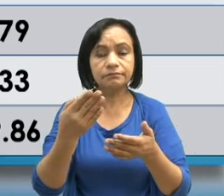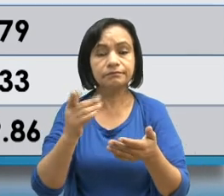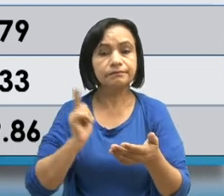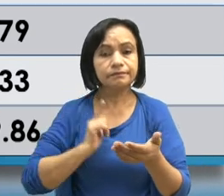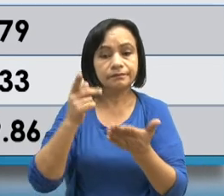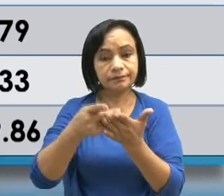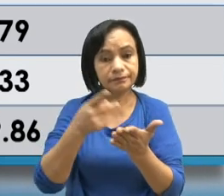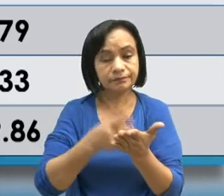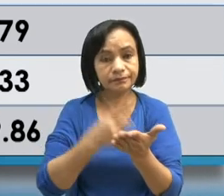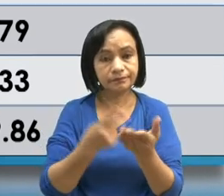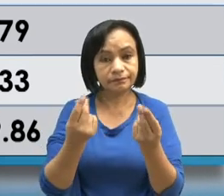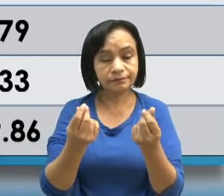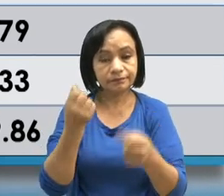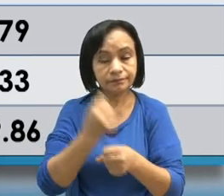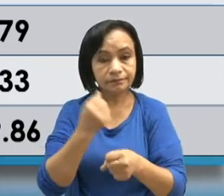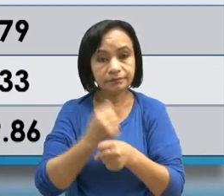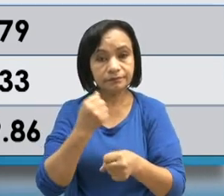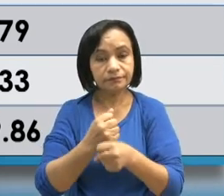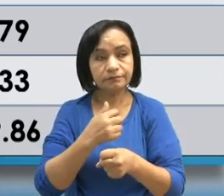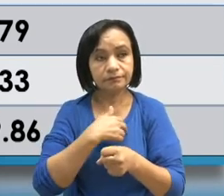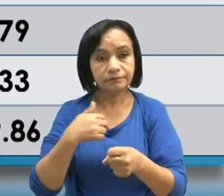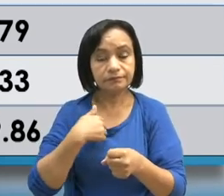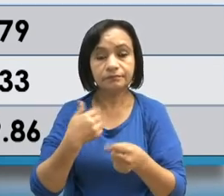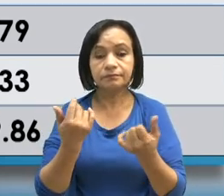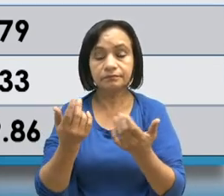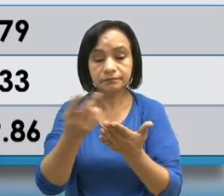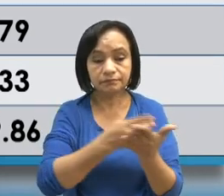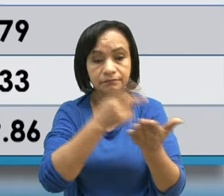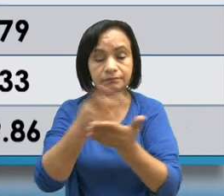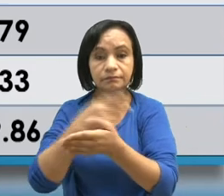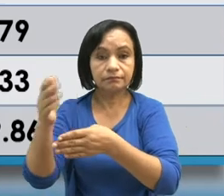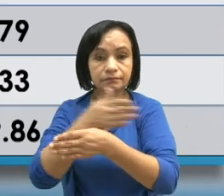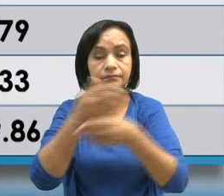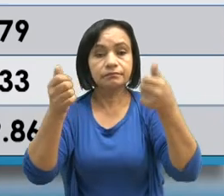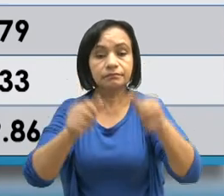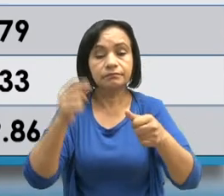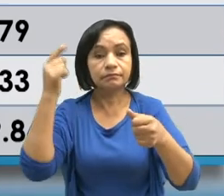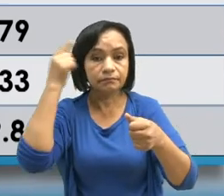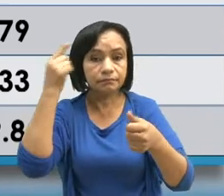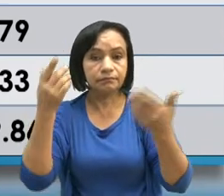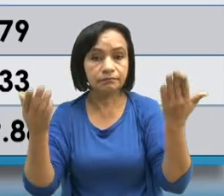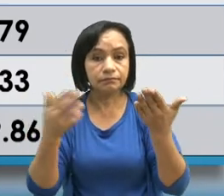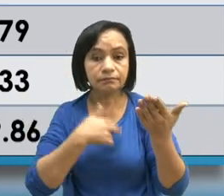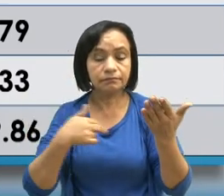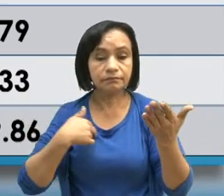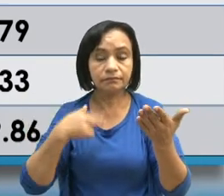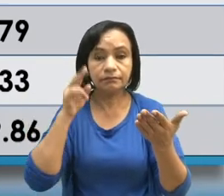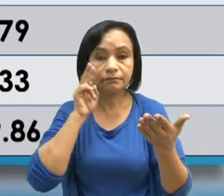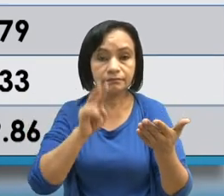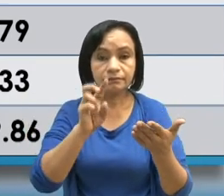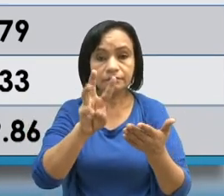nuestro presupuesto, la mayoría en ejecución, y ya contratados los proyectos, creemos nosotros incluso que esta perspectiva